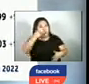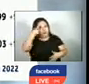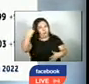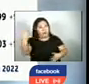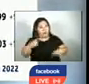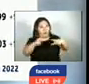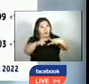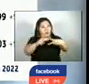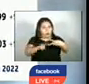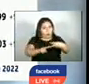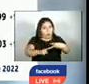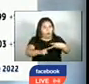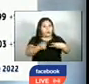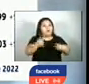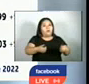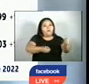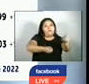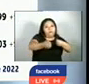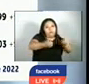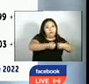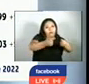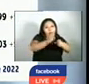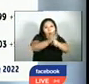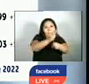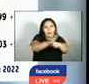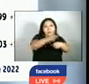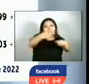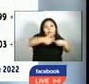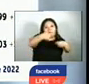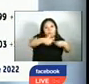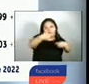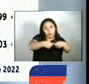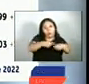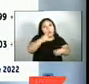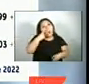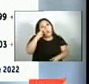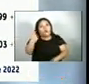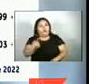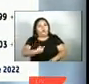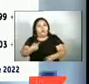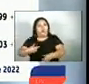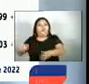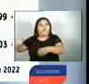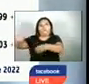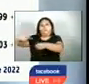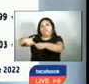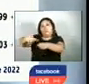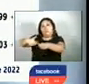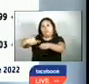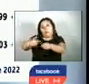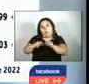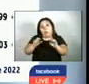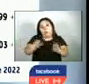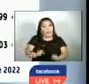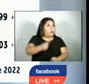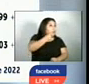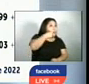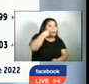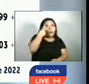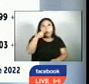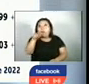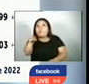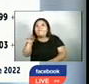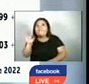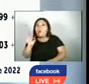Recuerde, está el servicio completo o el autoservicio, ¿verdad? Así que mucho ojo con eso y, por supuesto, buscar las gasolineras en las